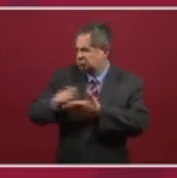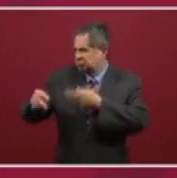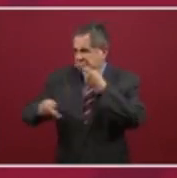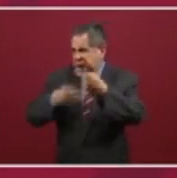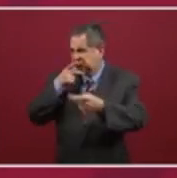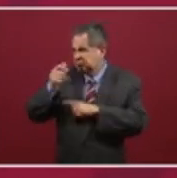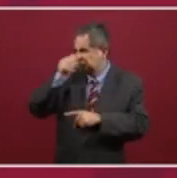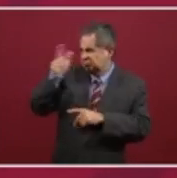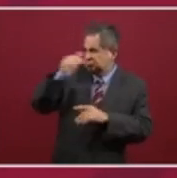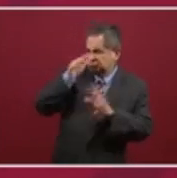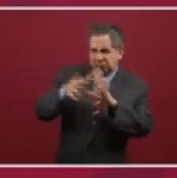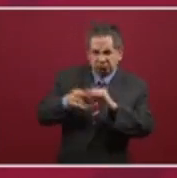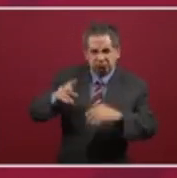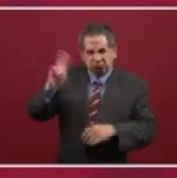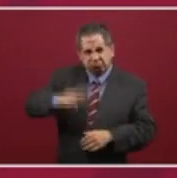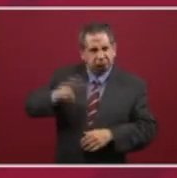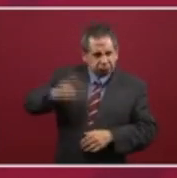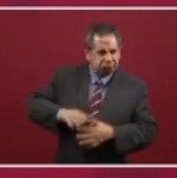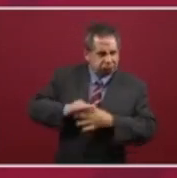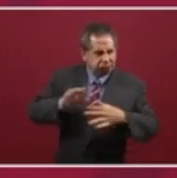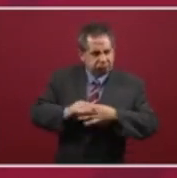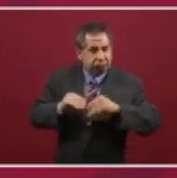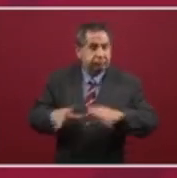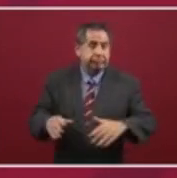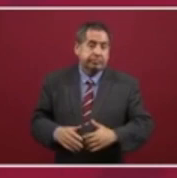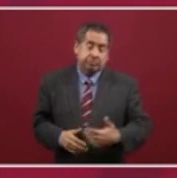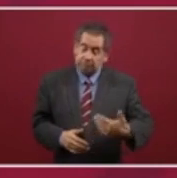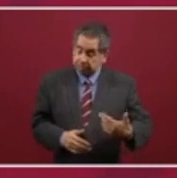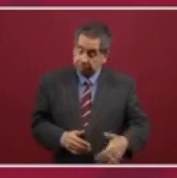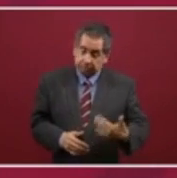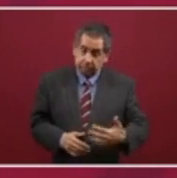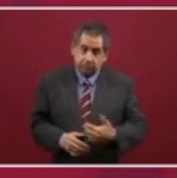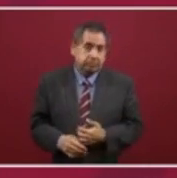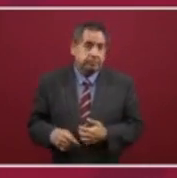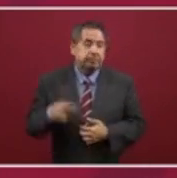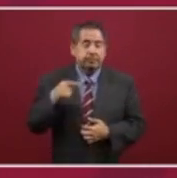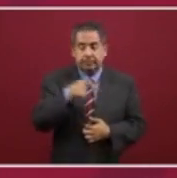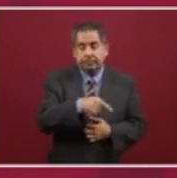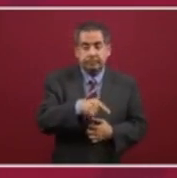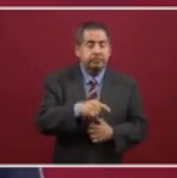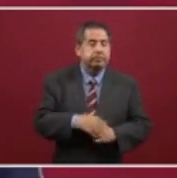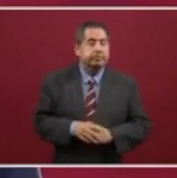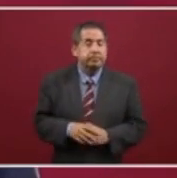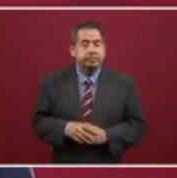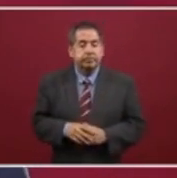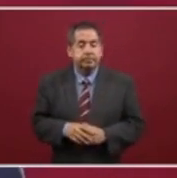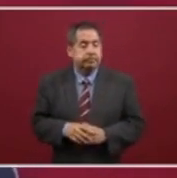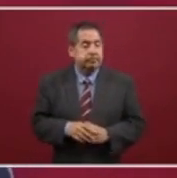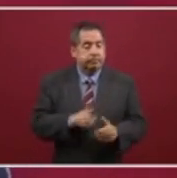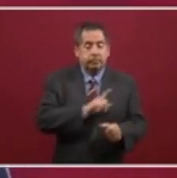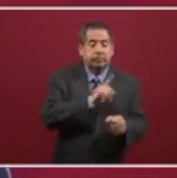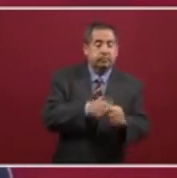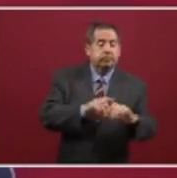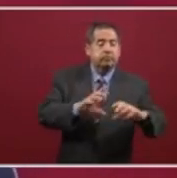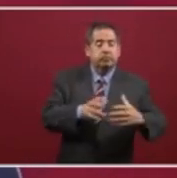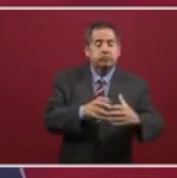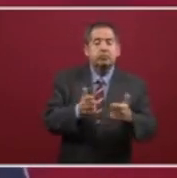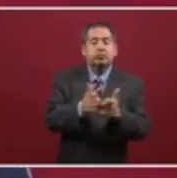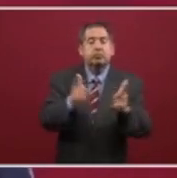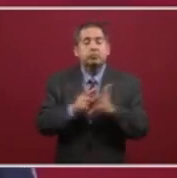Luego forma parte del Partido Liberal